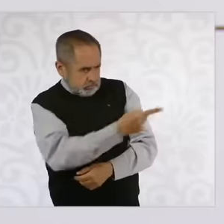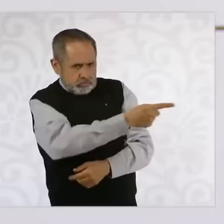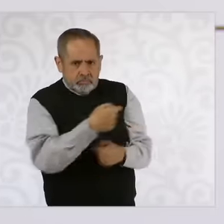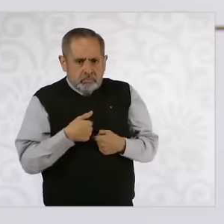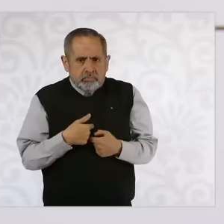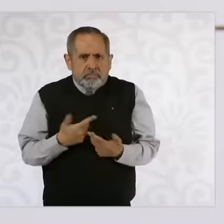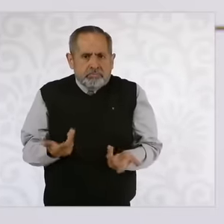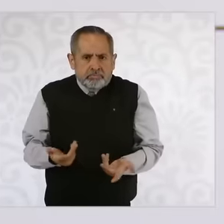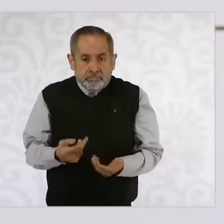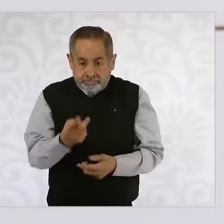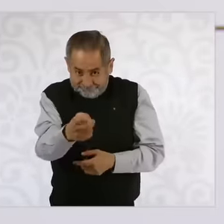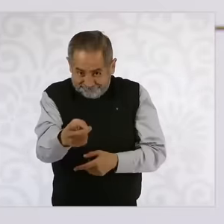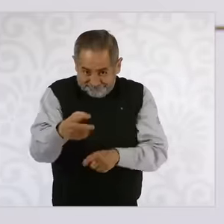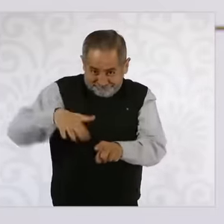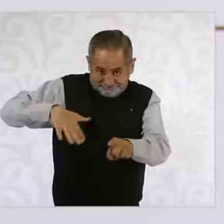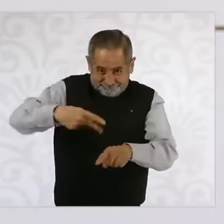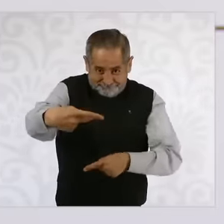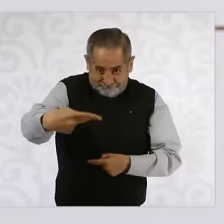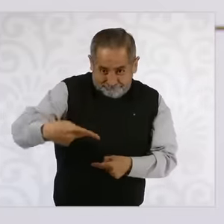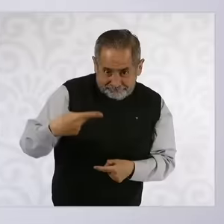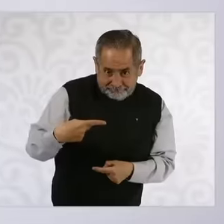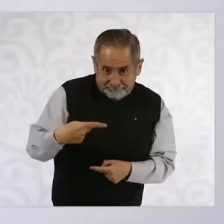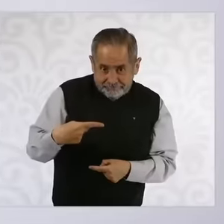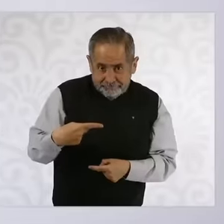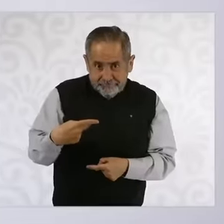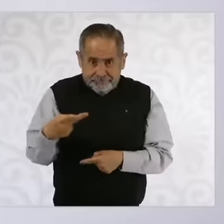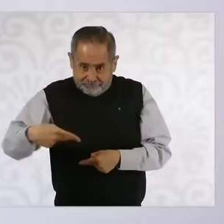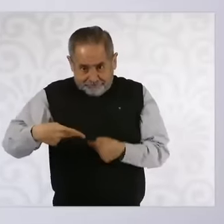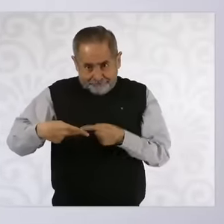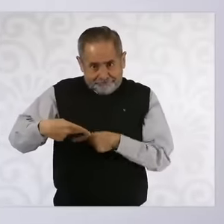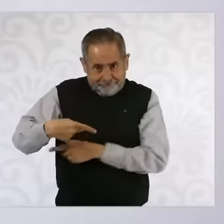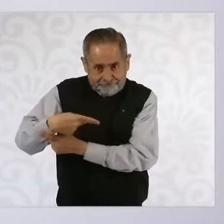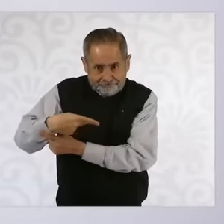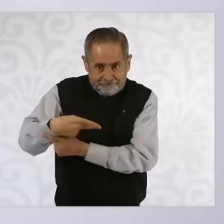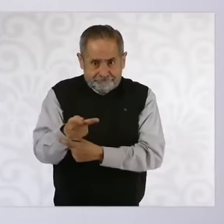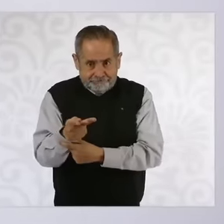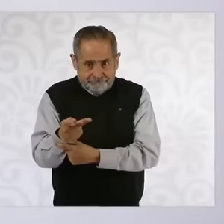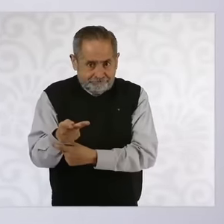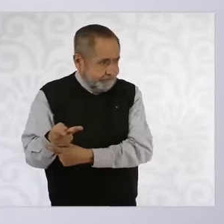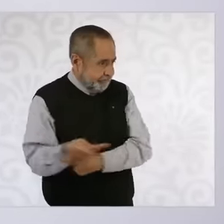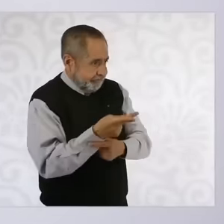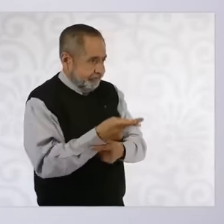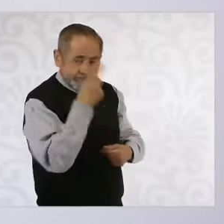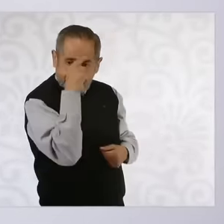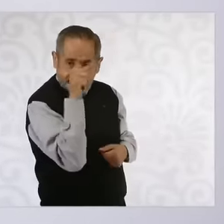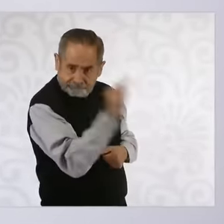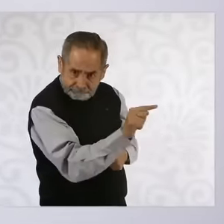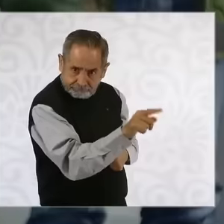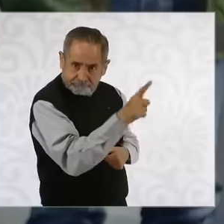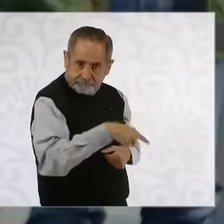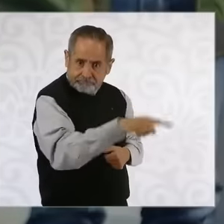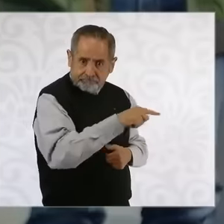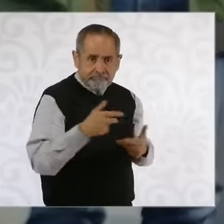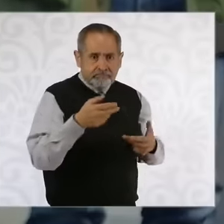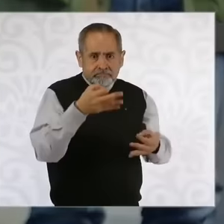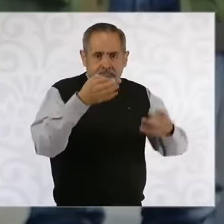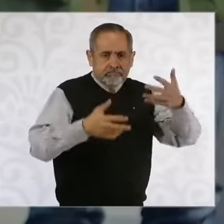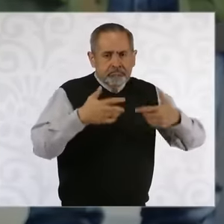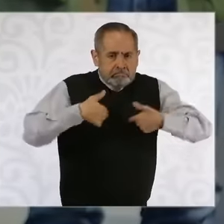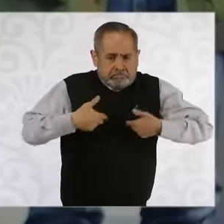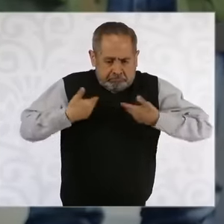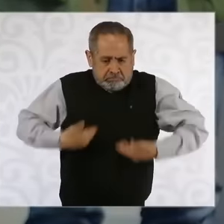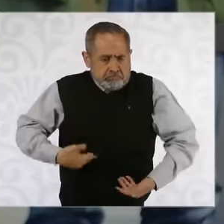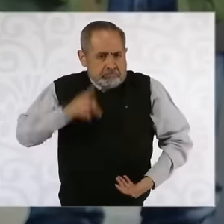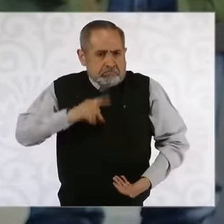Entonces, esa pregunta hoy recae sobre los ministros y las ministras. No recae sobre la